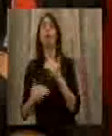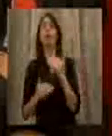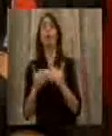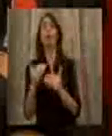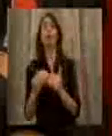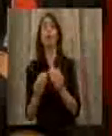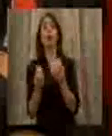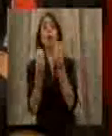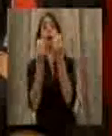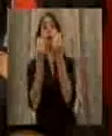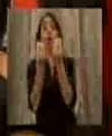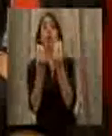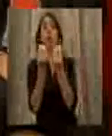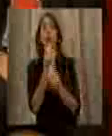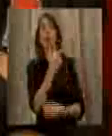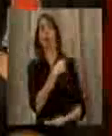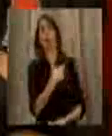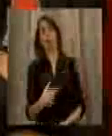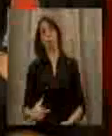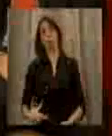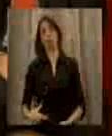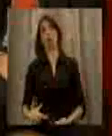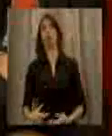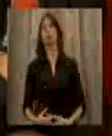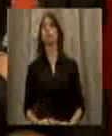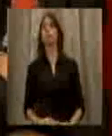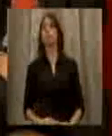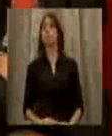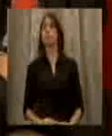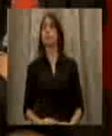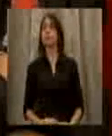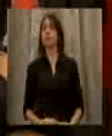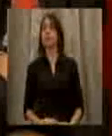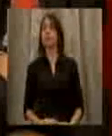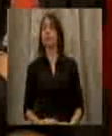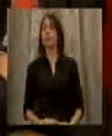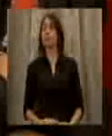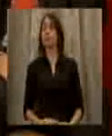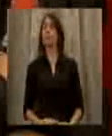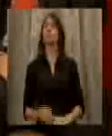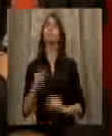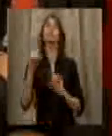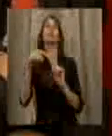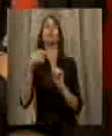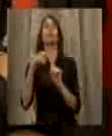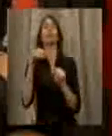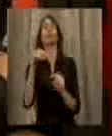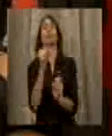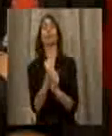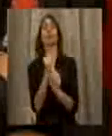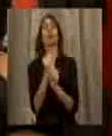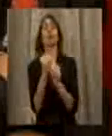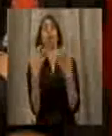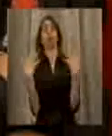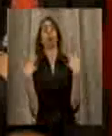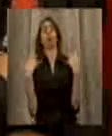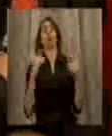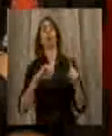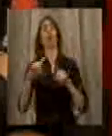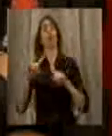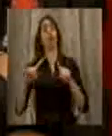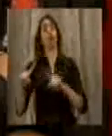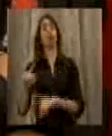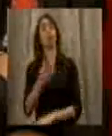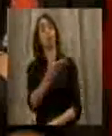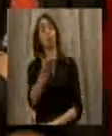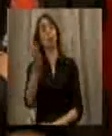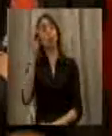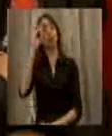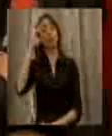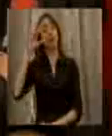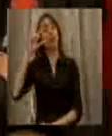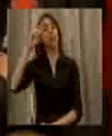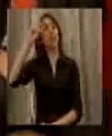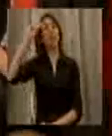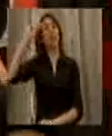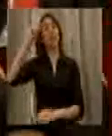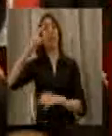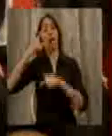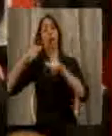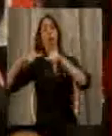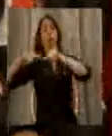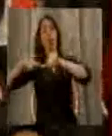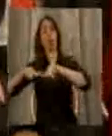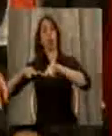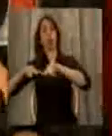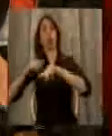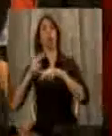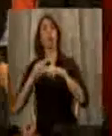el gobierno. Además, dentro de esta tarea de coordinación, ustedes saben que hemos creado la unidad de cumplimiento